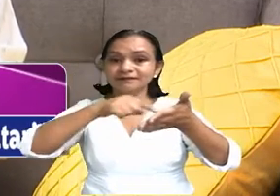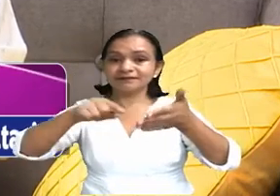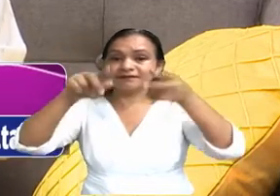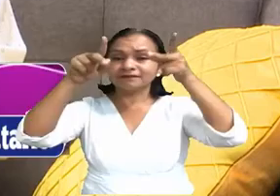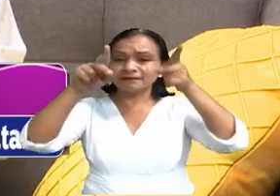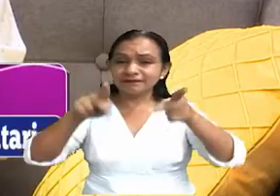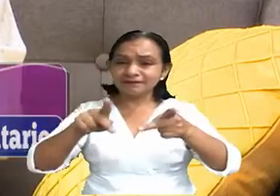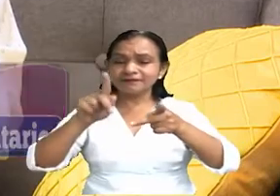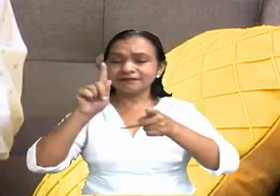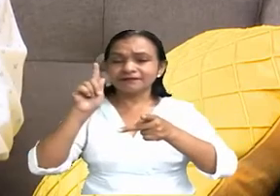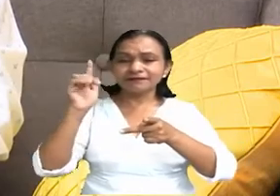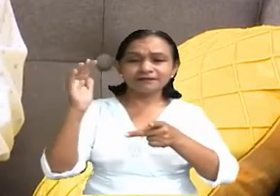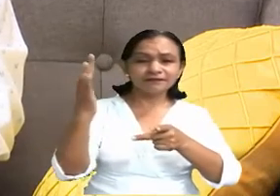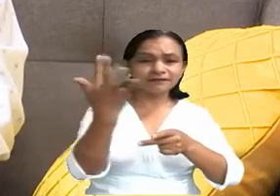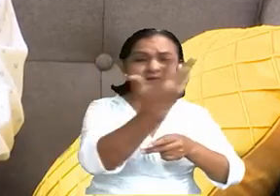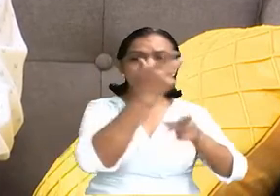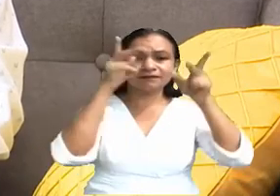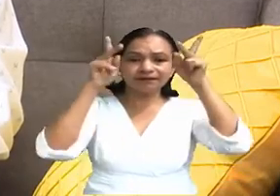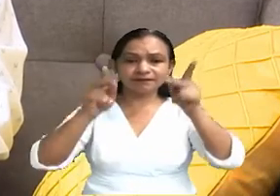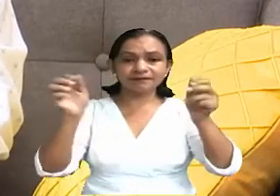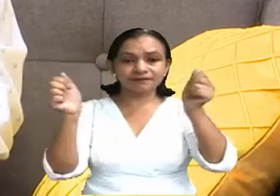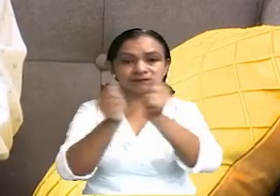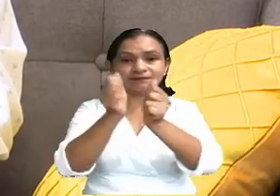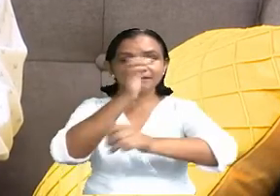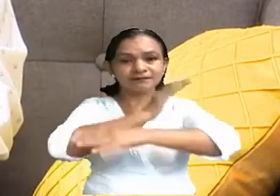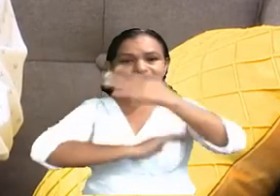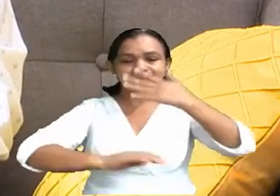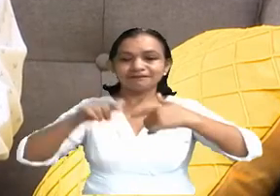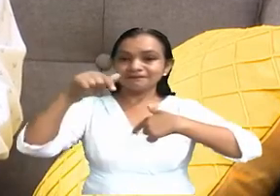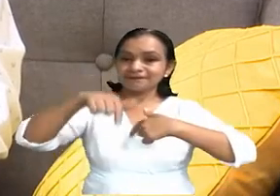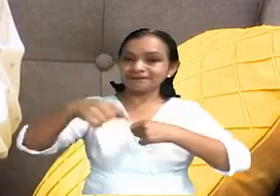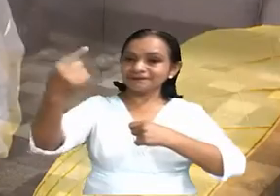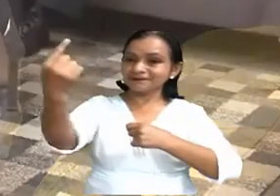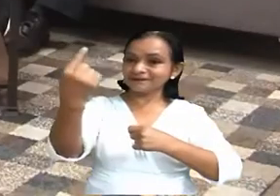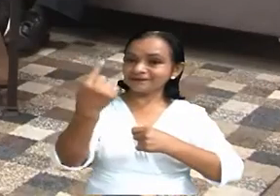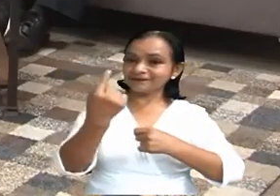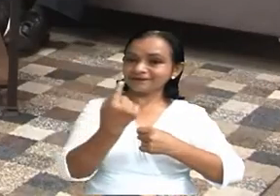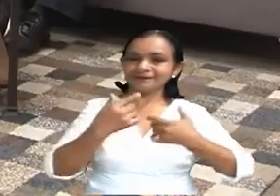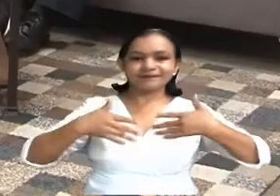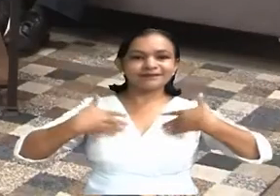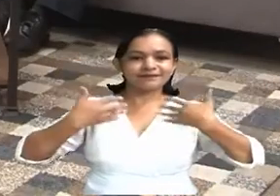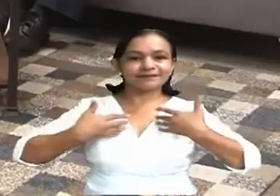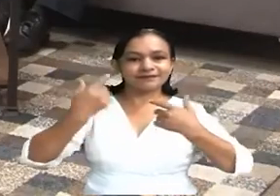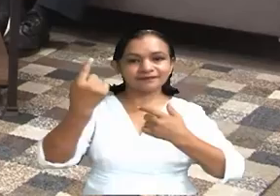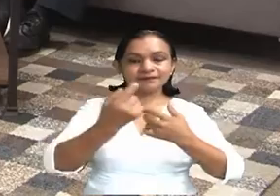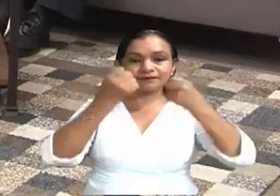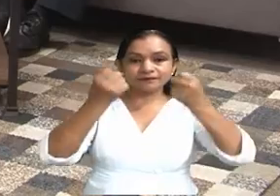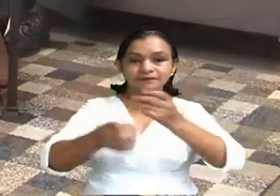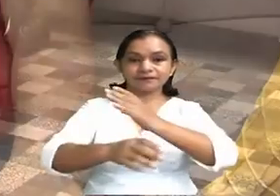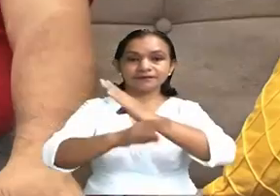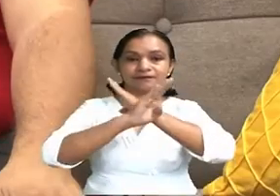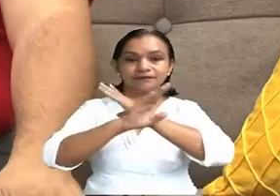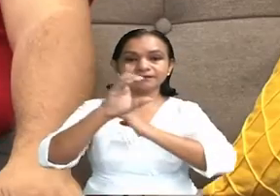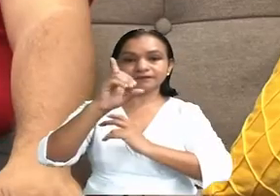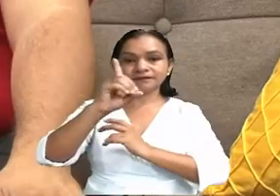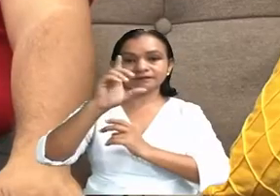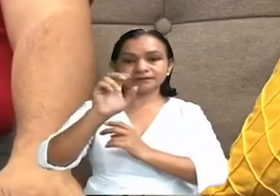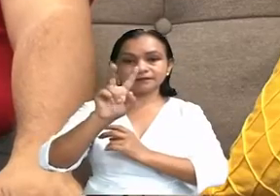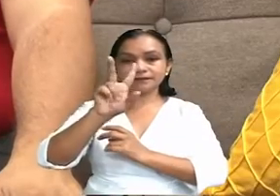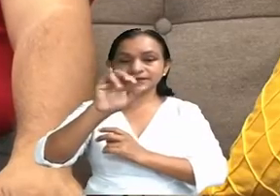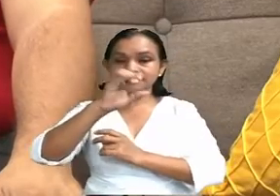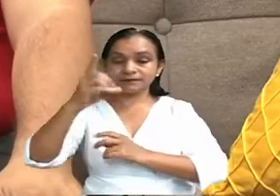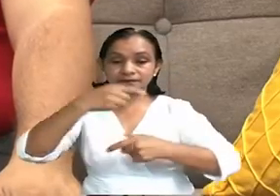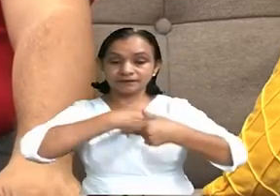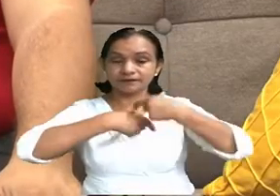y pues para ello contamos con la muy grata presencia del compañero David López, quien es presidente del Gabinete del Poder Ciudadano